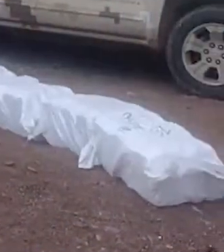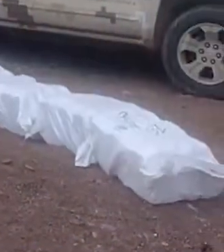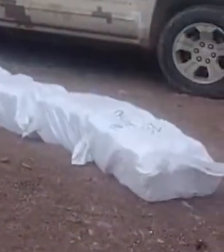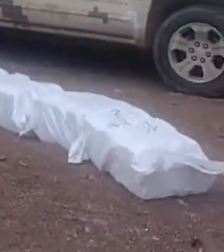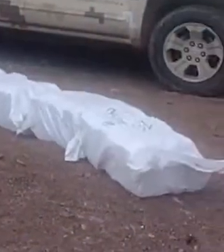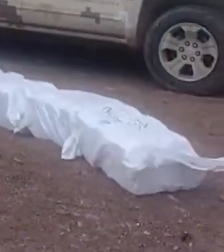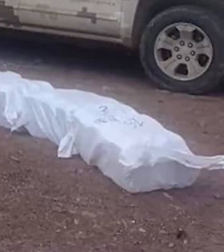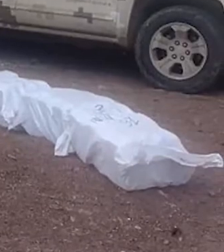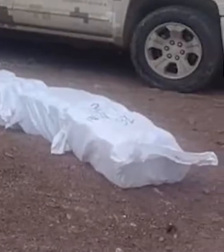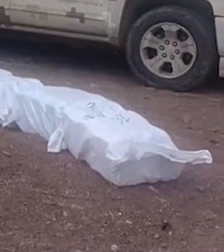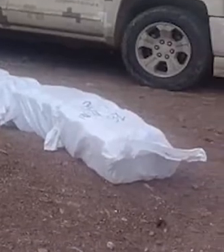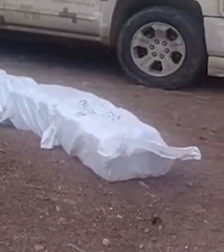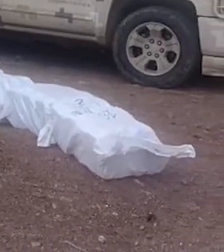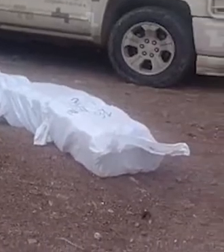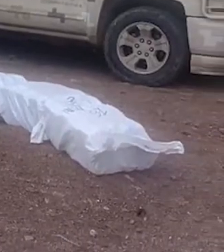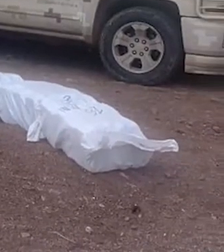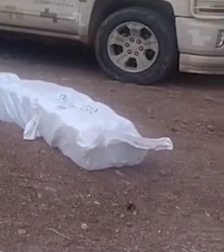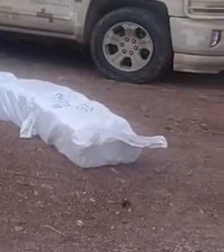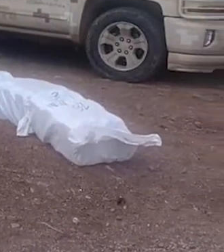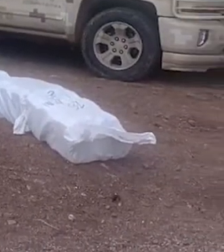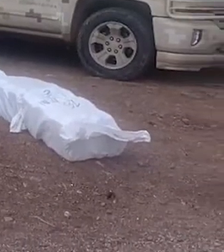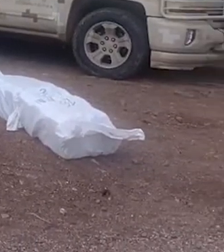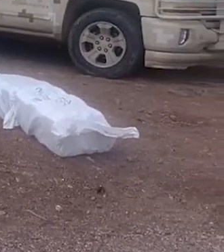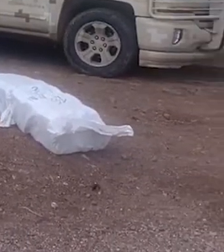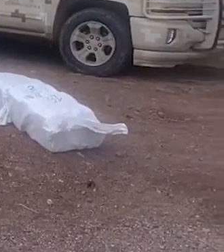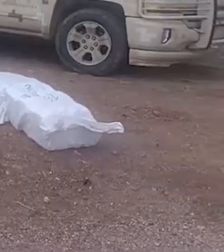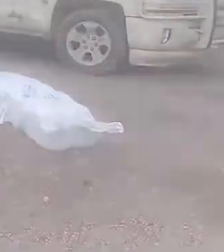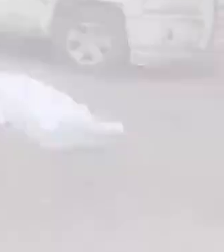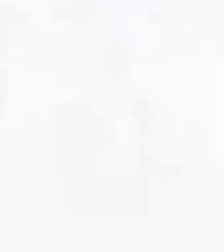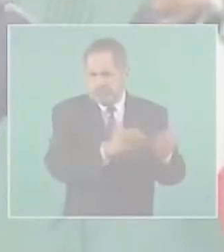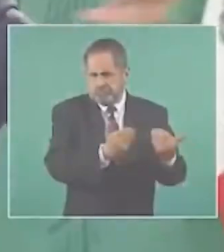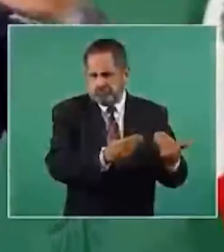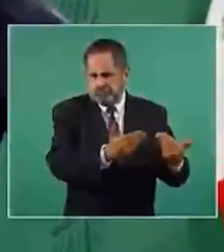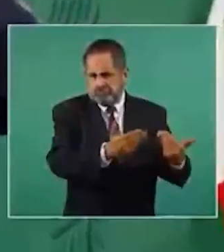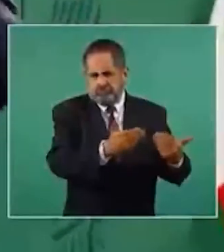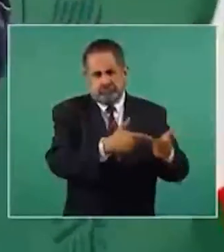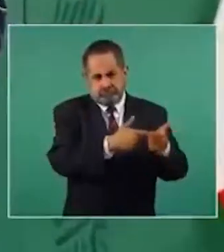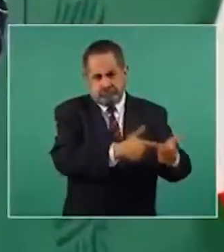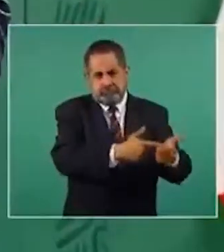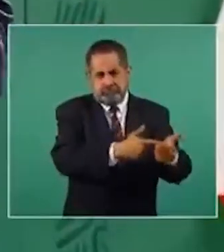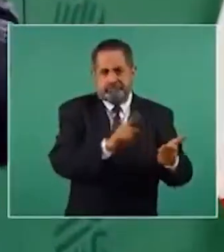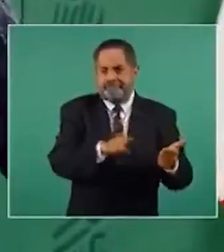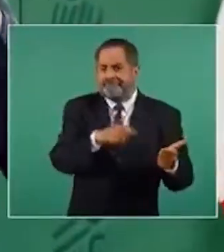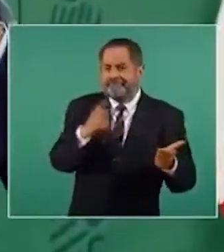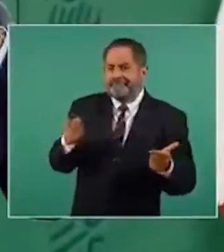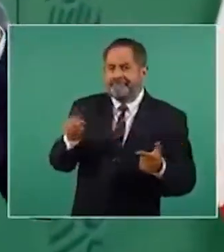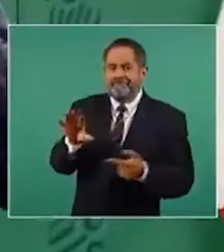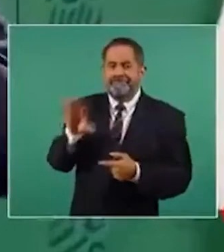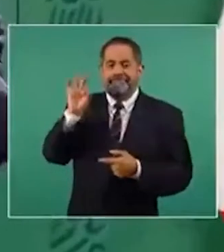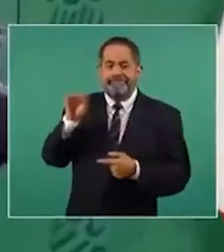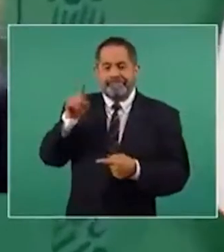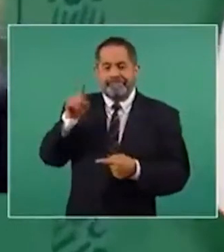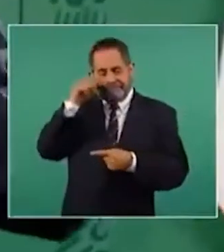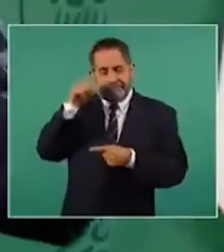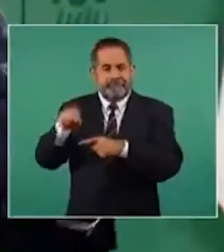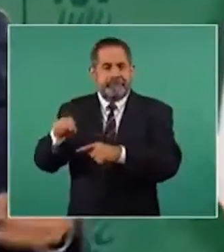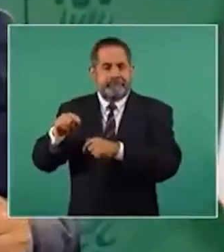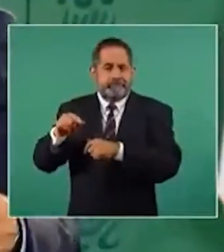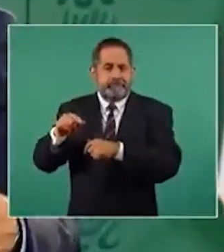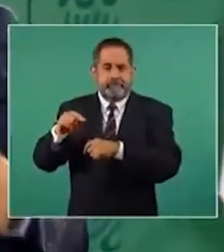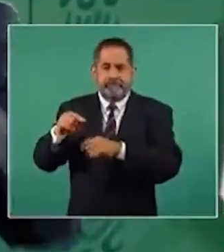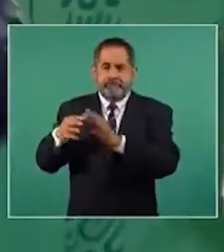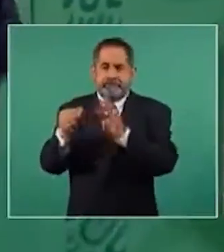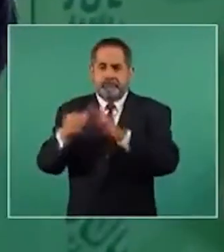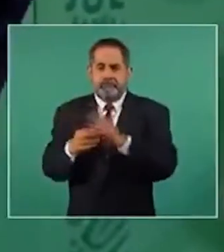metanfetamina y 14 kilogramos de presunto fentanilo en Cajeme. El presidente López Obrador anunció que el